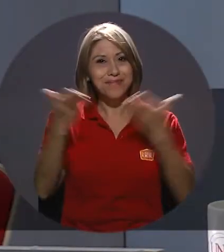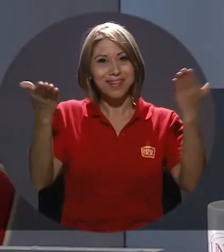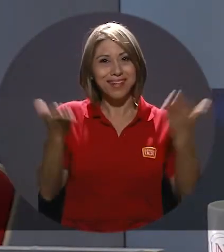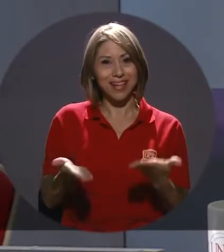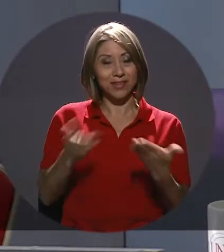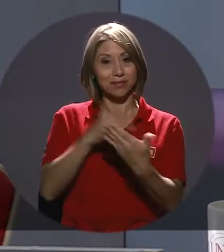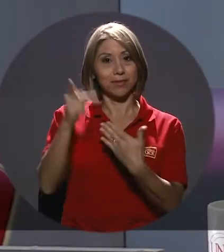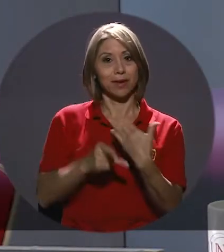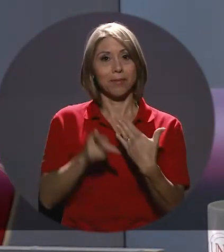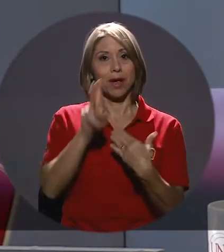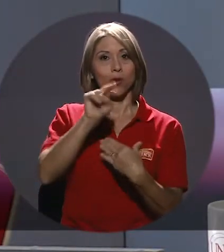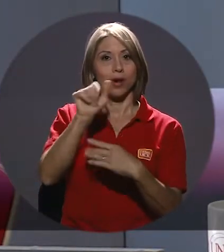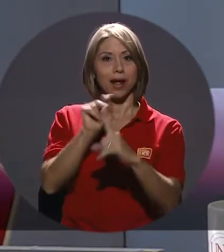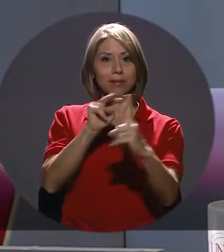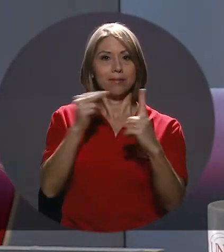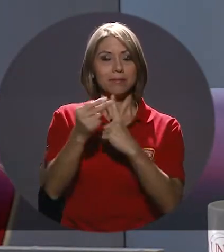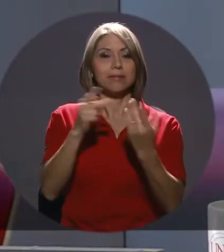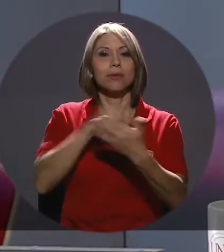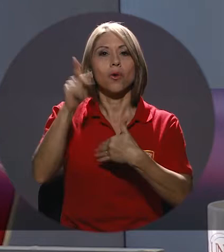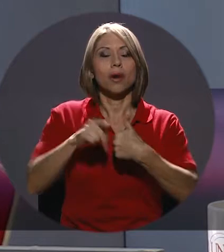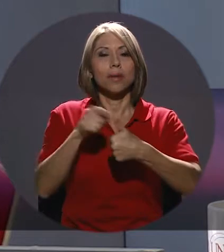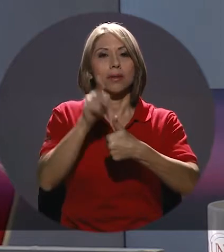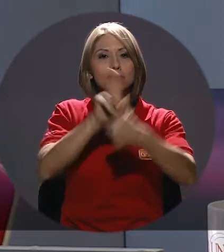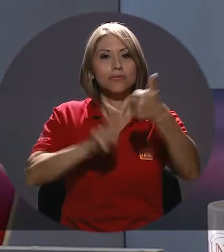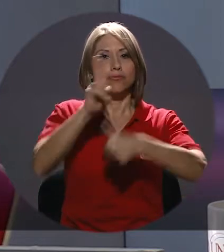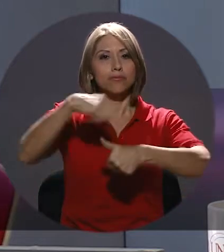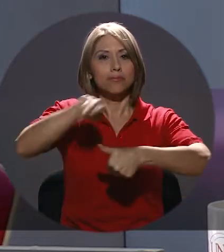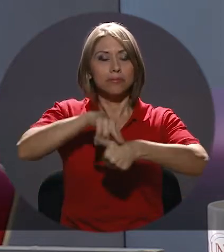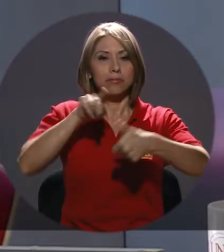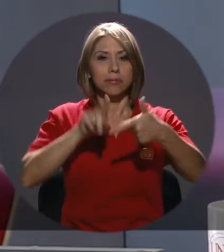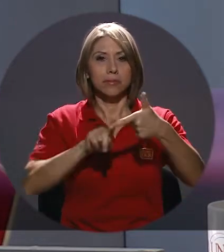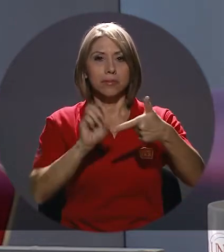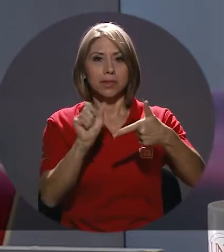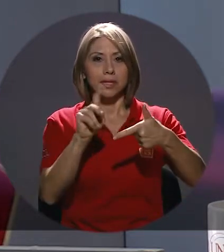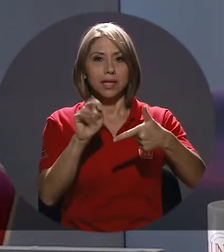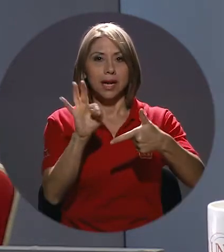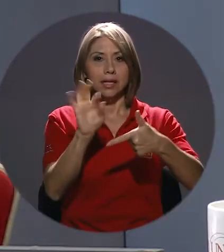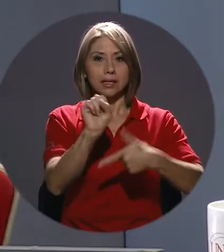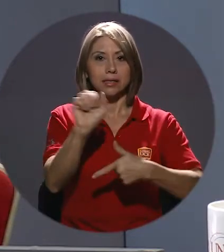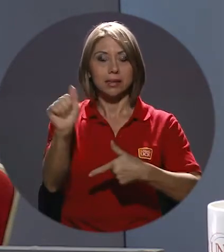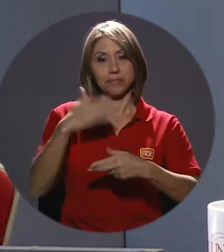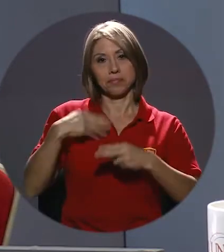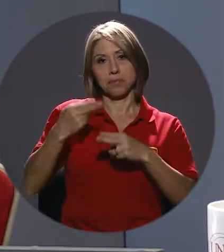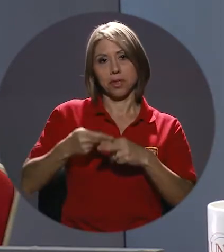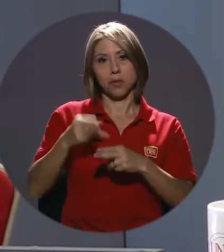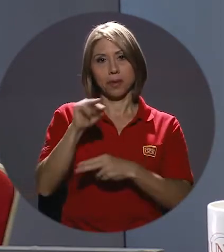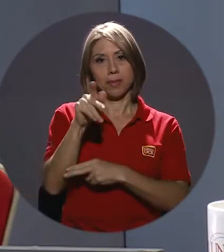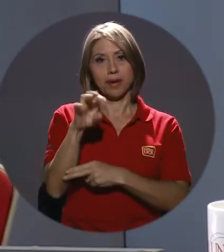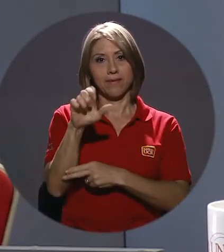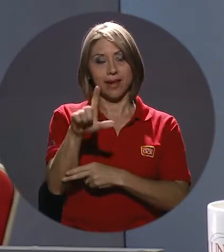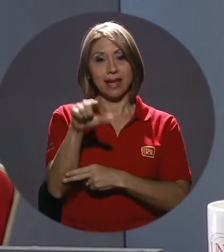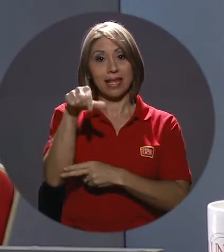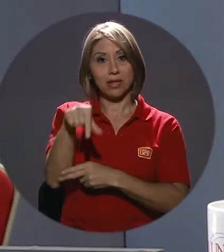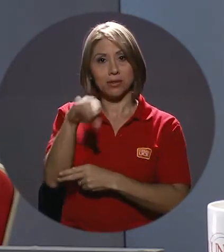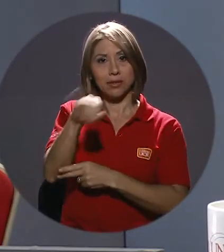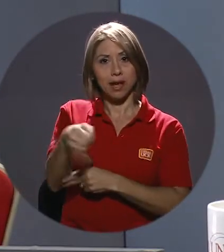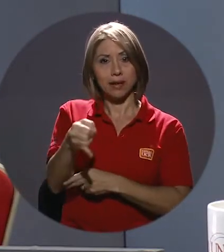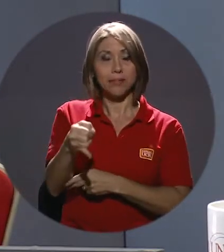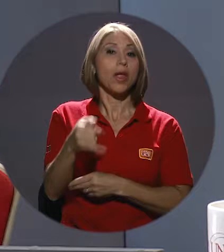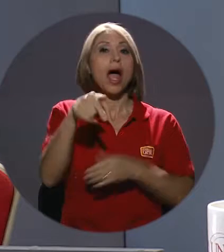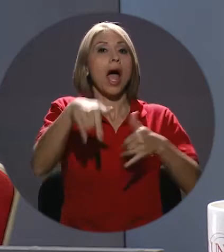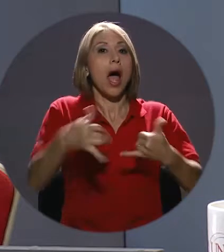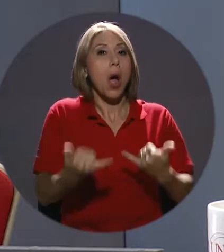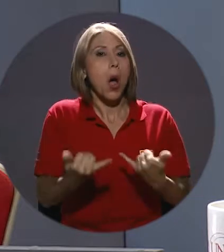tal? Bienvenidos a otra edición de Una Mirada, el programa de la Universidad Nacional y del CINAR S.A. Mi nombre es Maribel Quiroz Jara y en